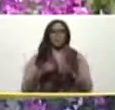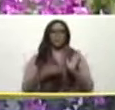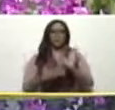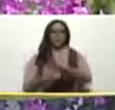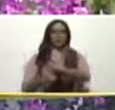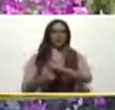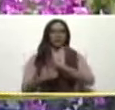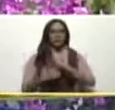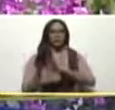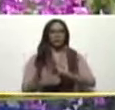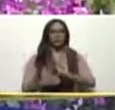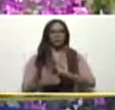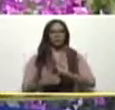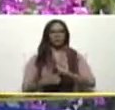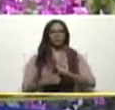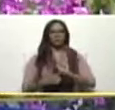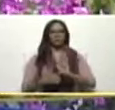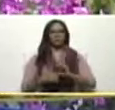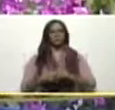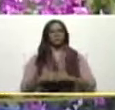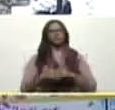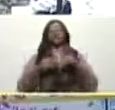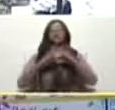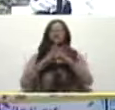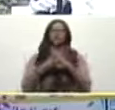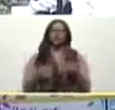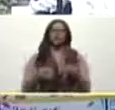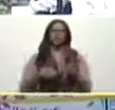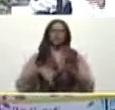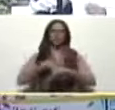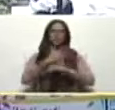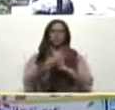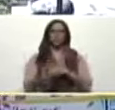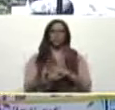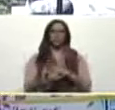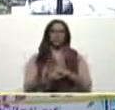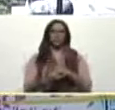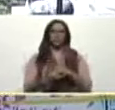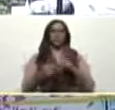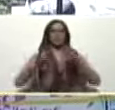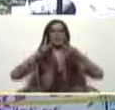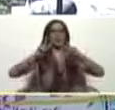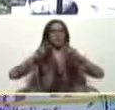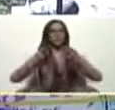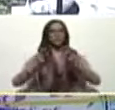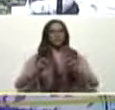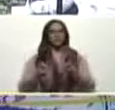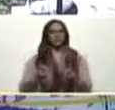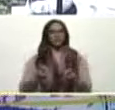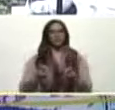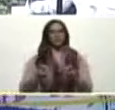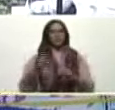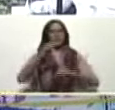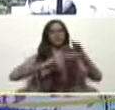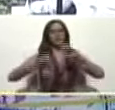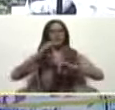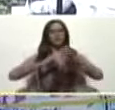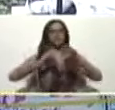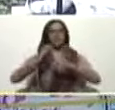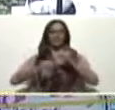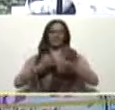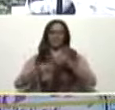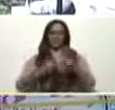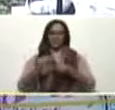ejemplo de todos estos proyectos de investigación, de ciencia aplicada,